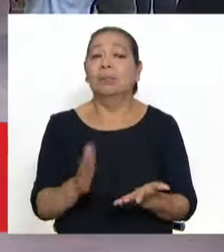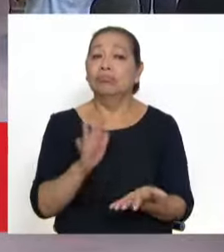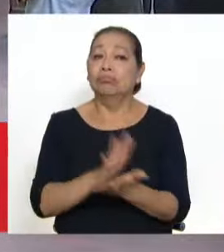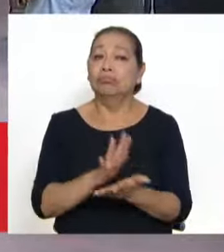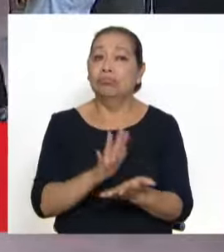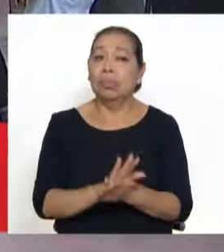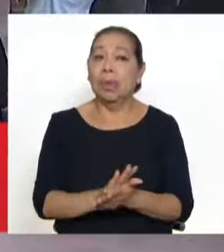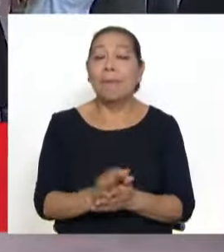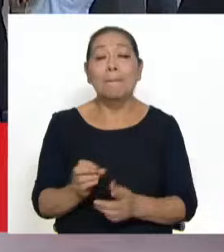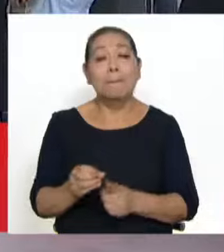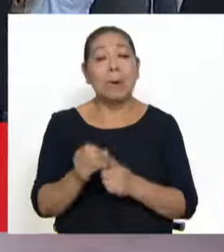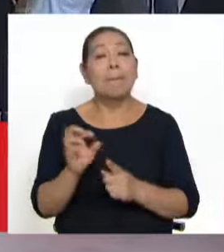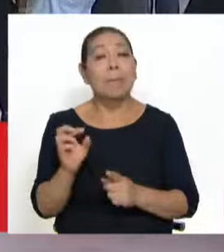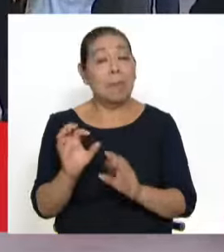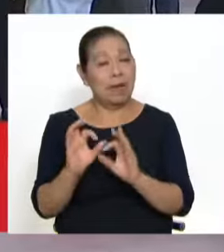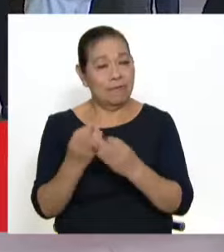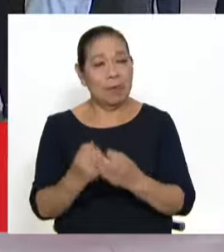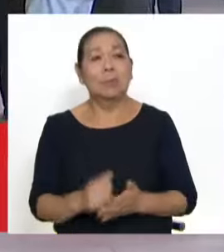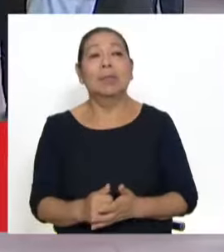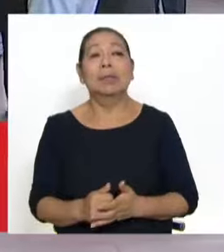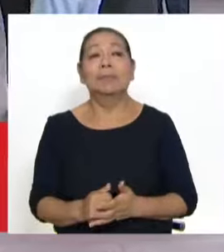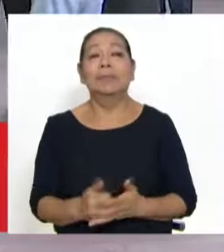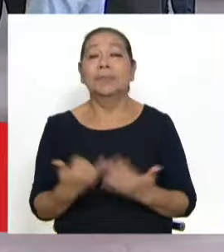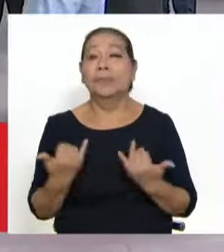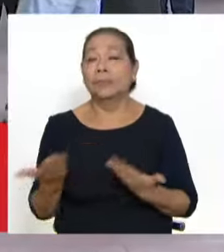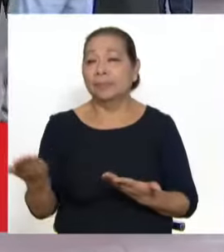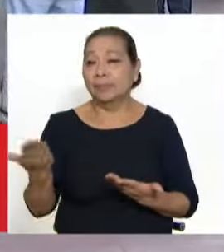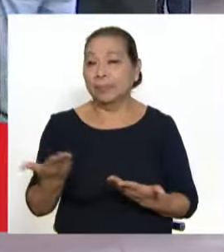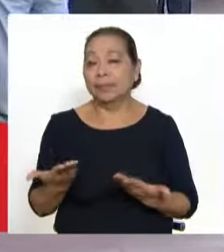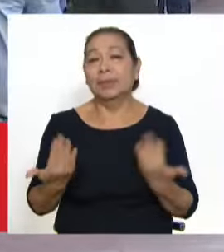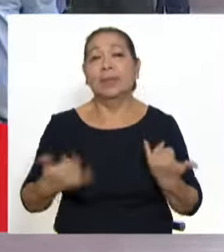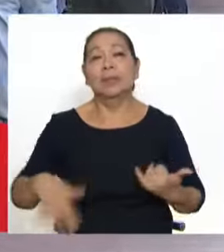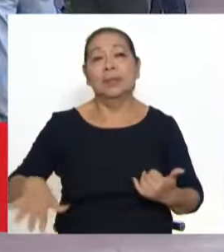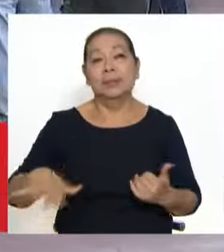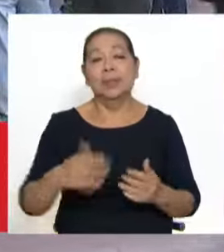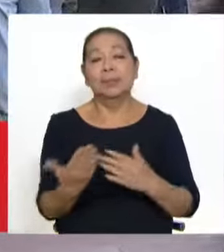tranquilidad, principalmente a los padres de familia. Es la información que tenemos desde este punto a esta hora de la mañana con ustedes.